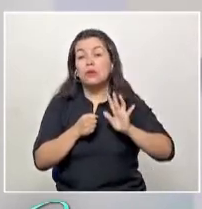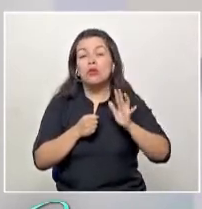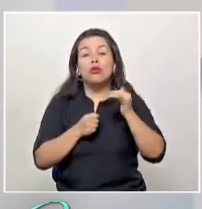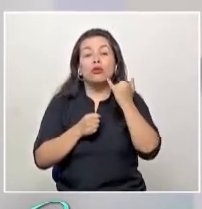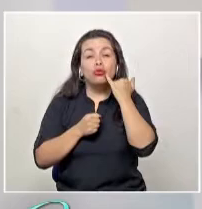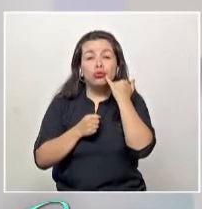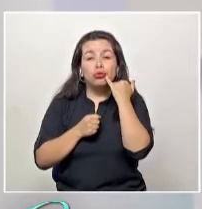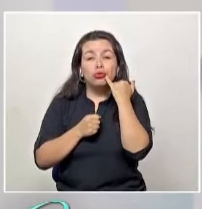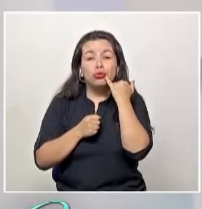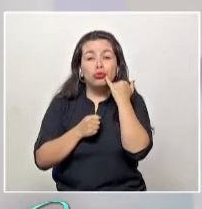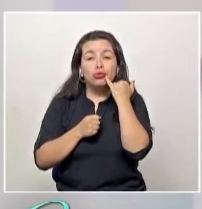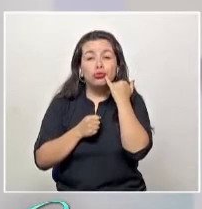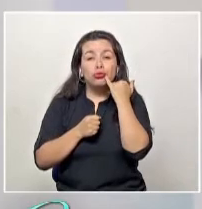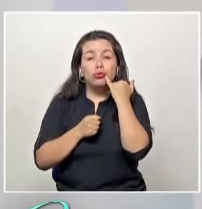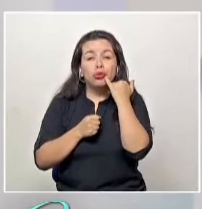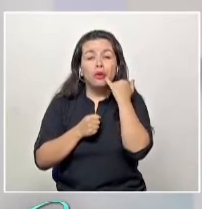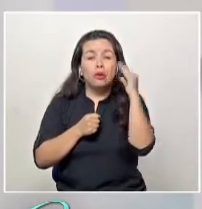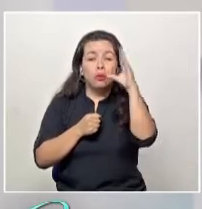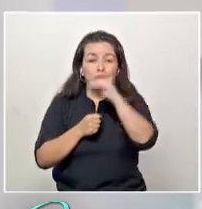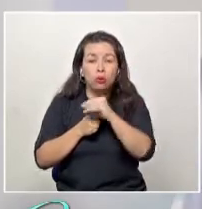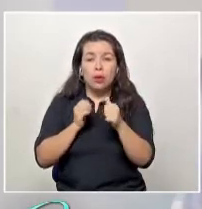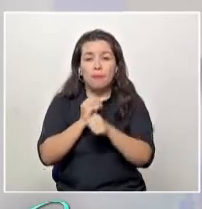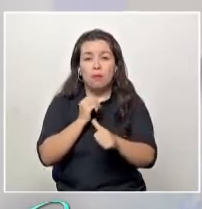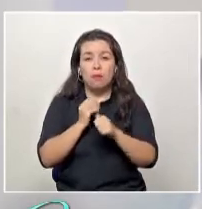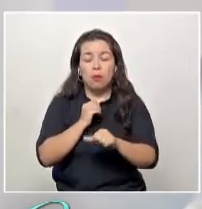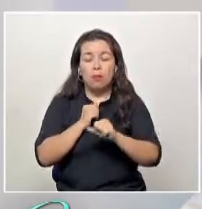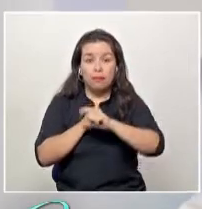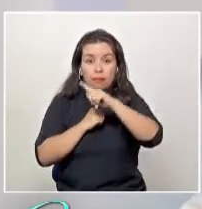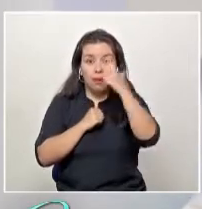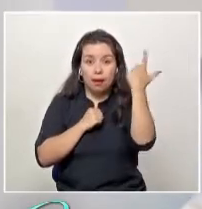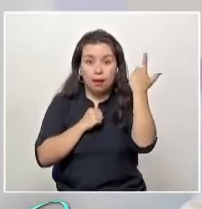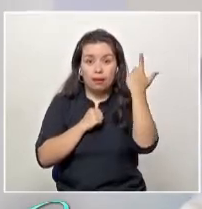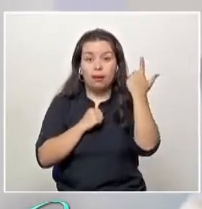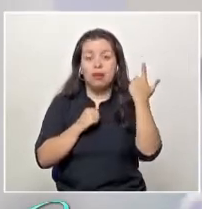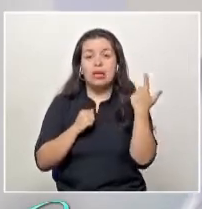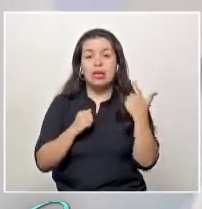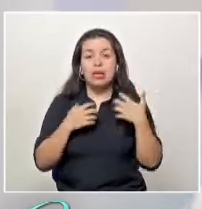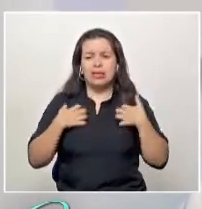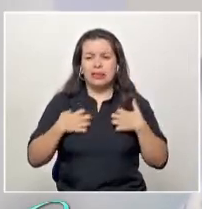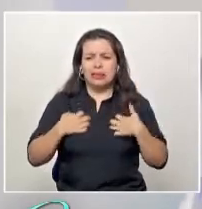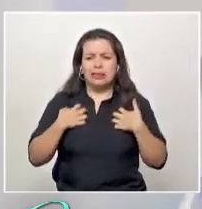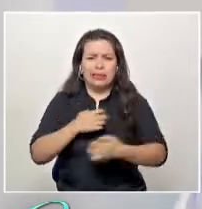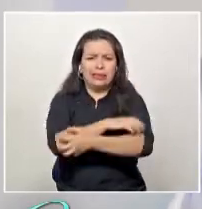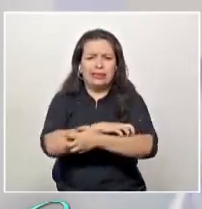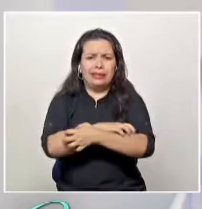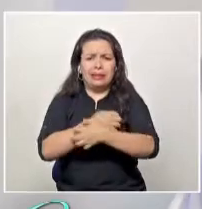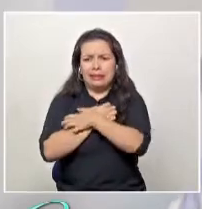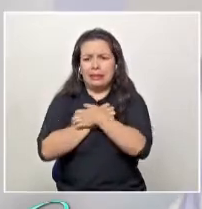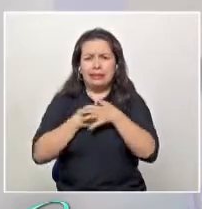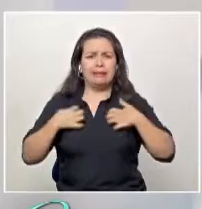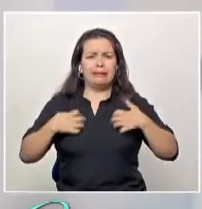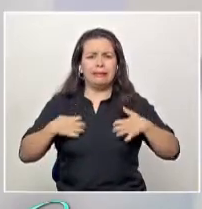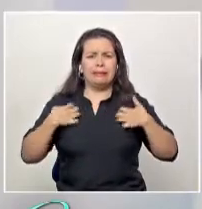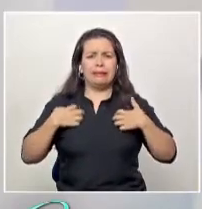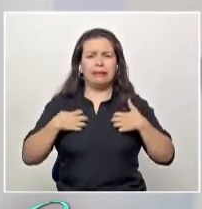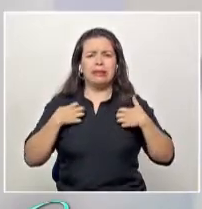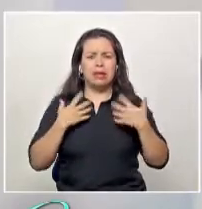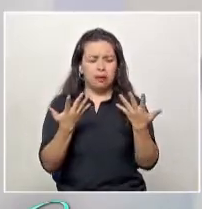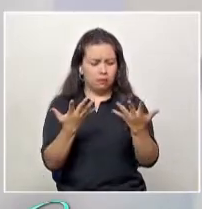materia fecal blanca y tener piquiña en el cuerpo. Y se puede poner como amarilla, eso se llama